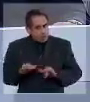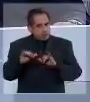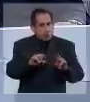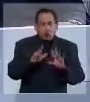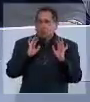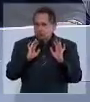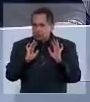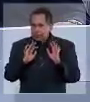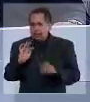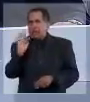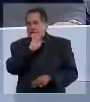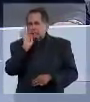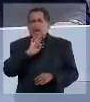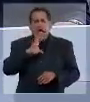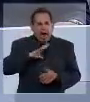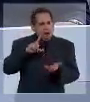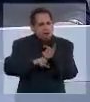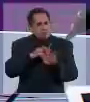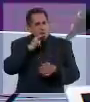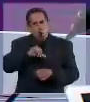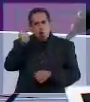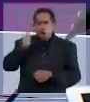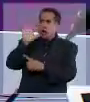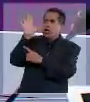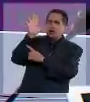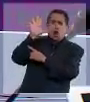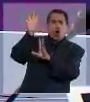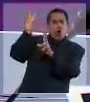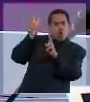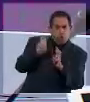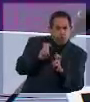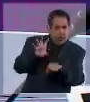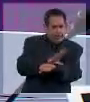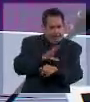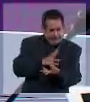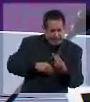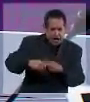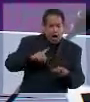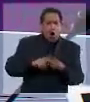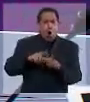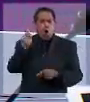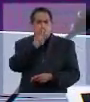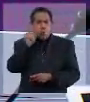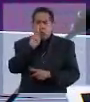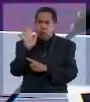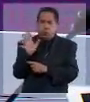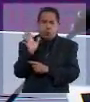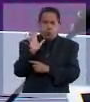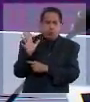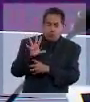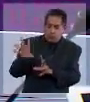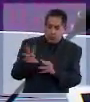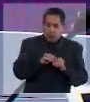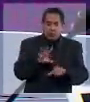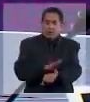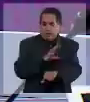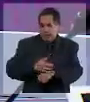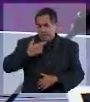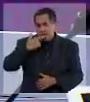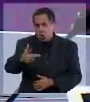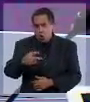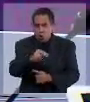capacidad antes en solar y en eólica, que saldría mucho más barato que hacerlo nuclear. Pero México va a seguir